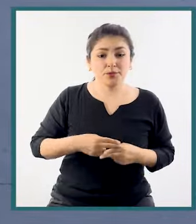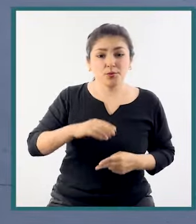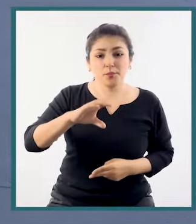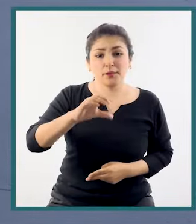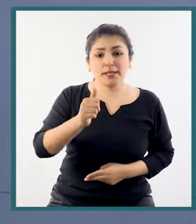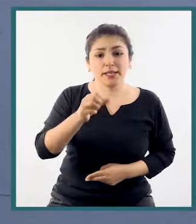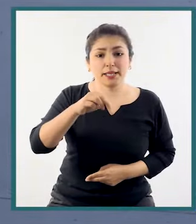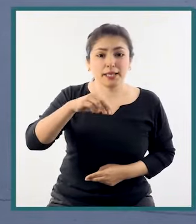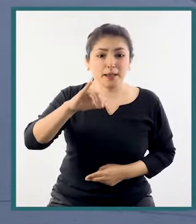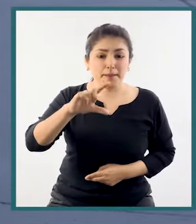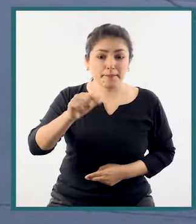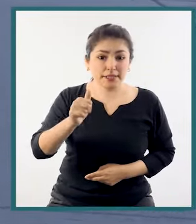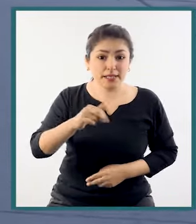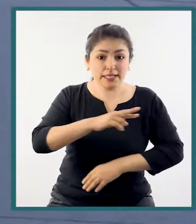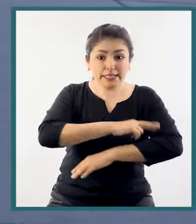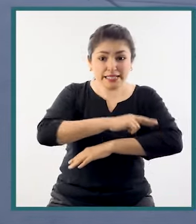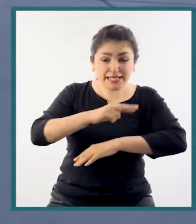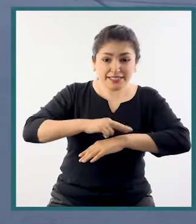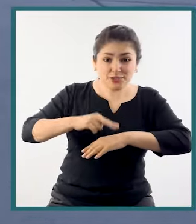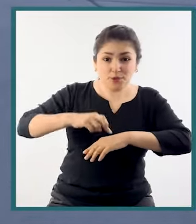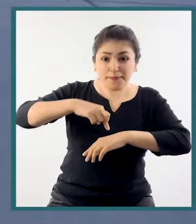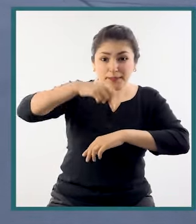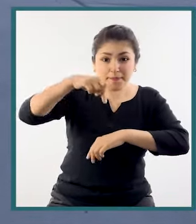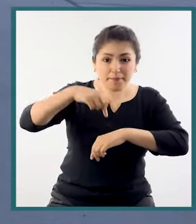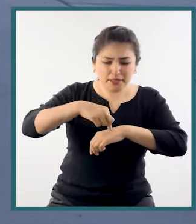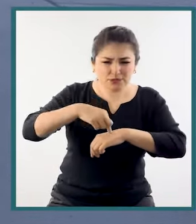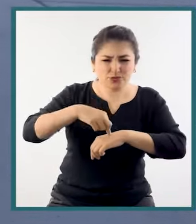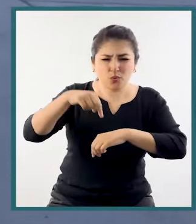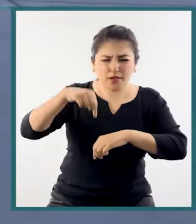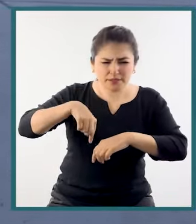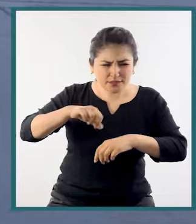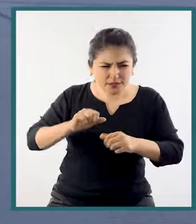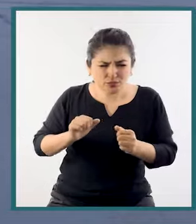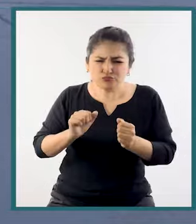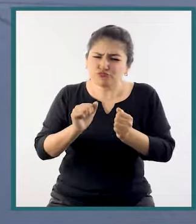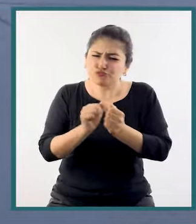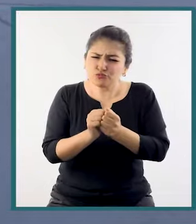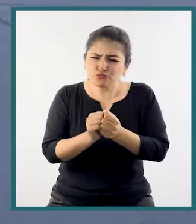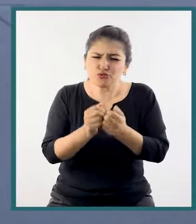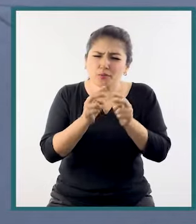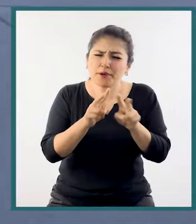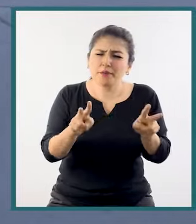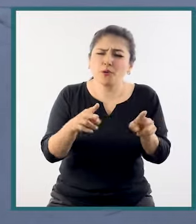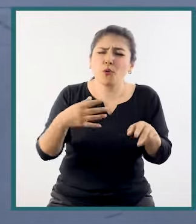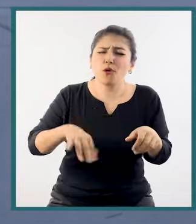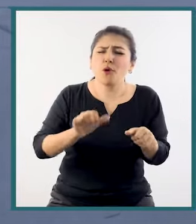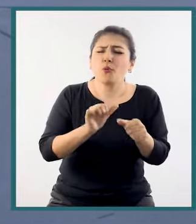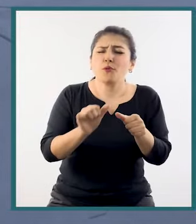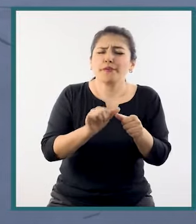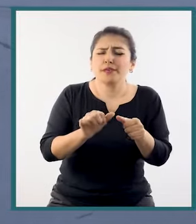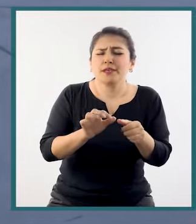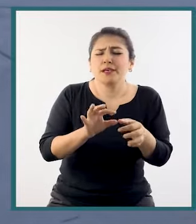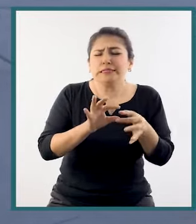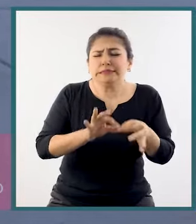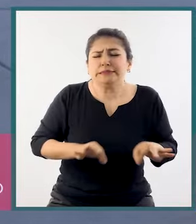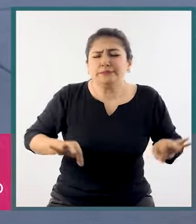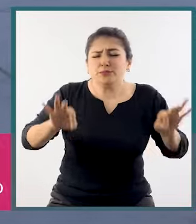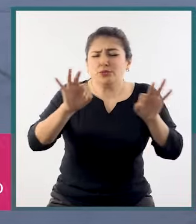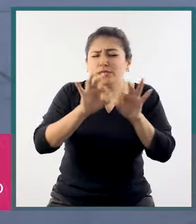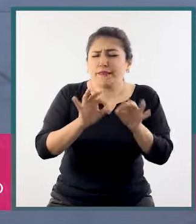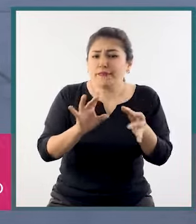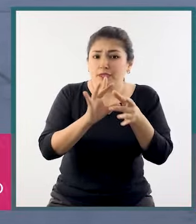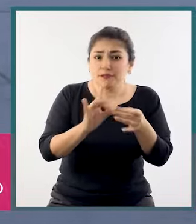Es Camila Trinidad Gamarra de la región de Pasco. Nosotros venimos acompañando en esta fecha histórica para nuestra